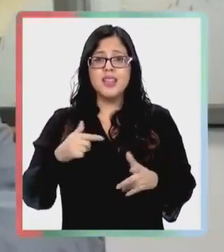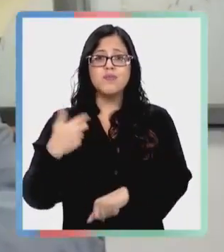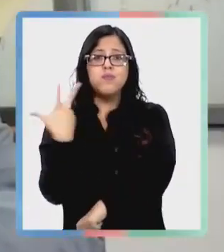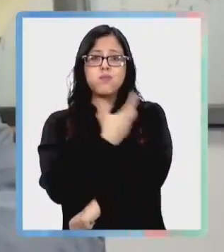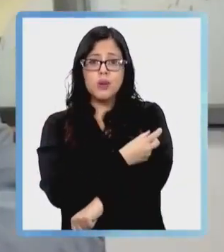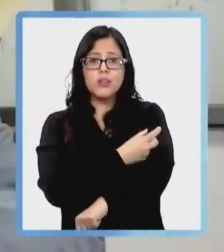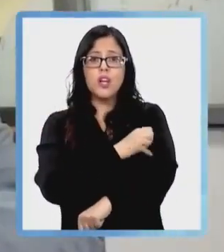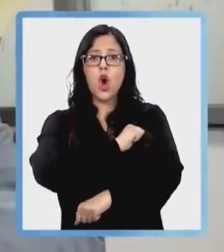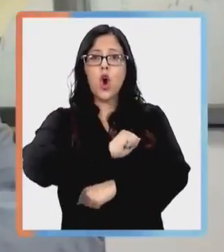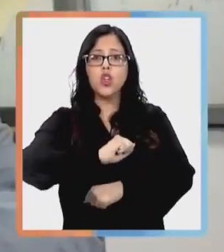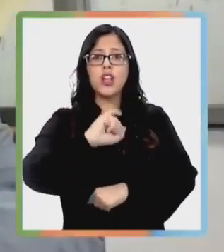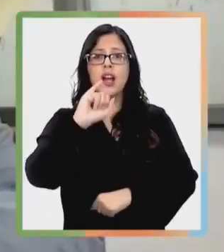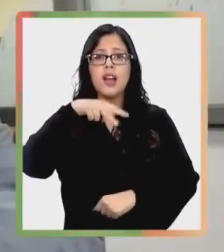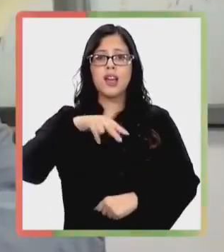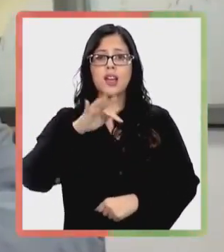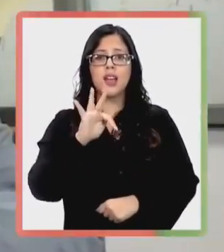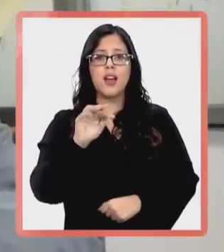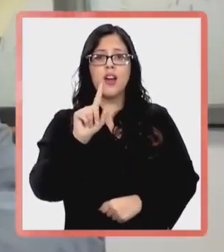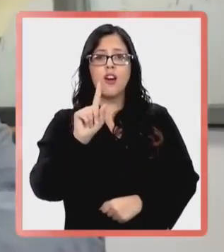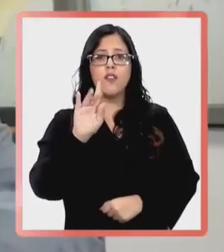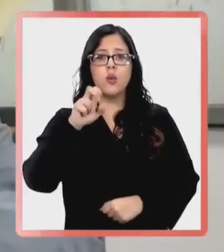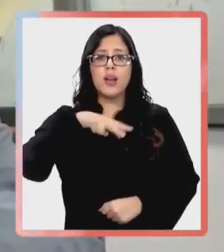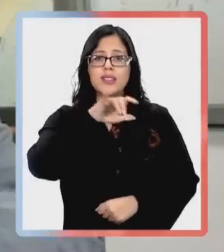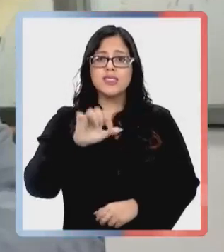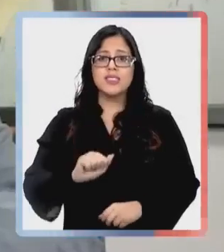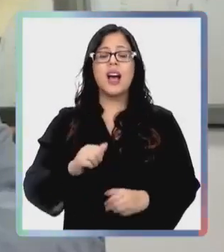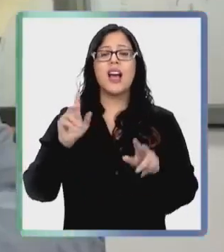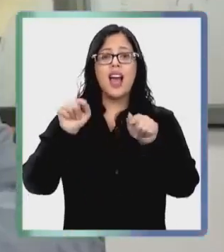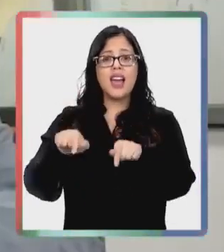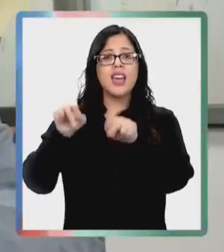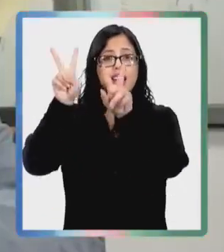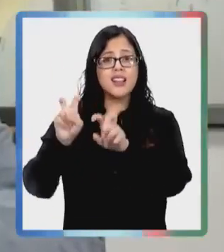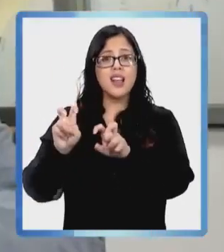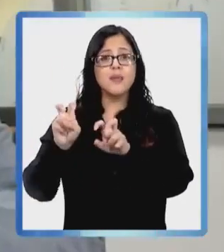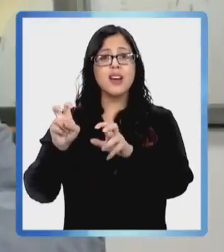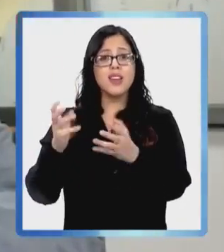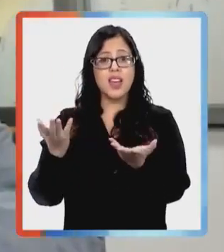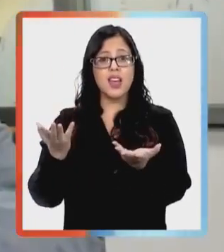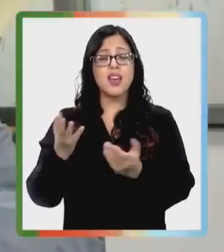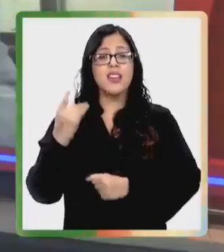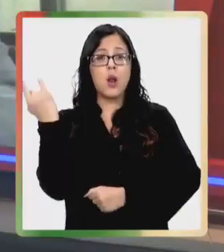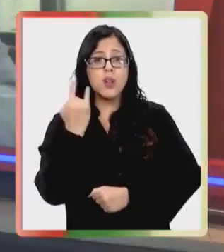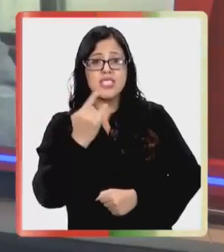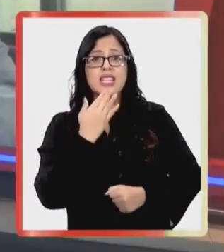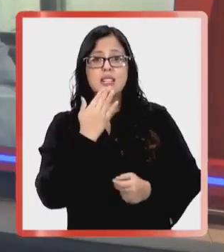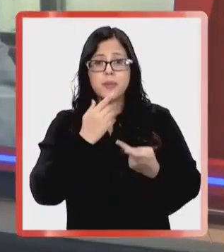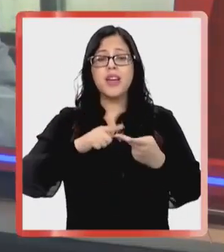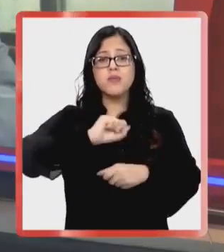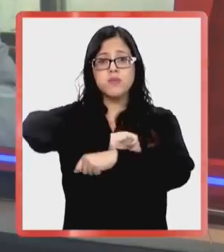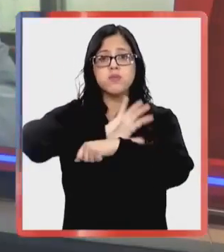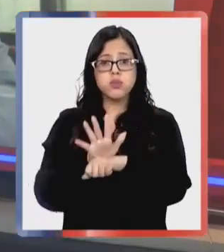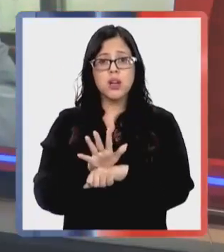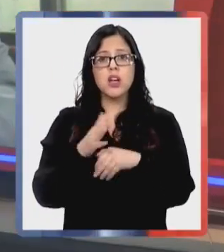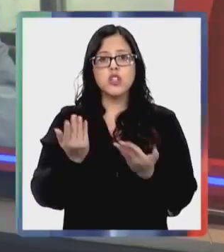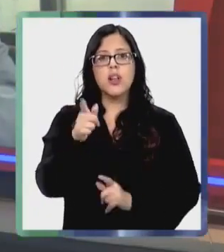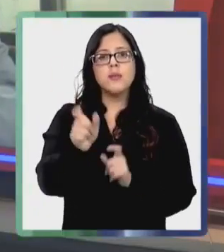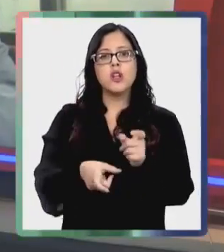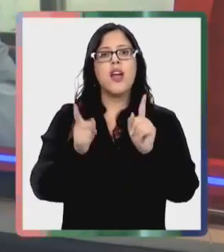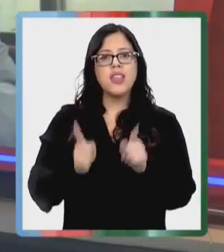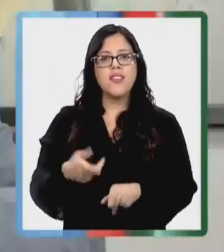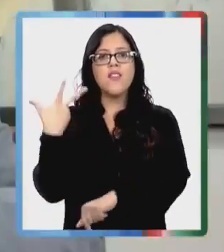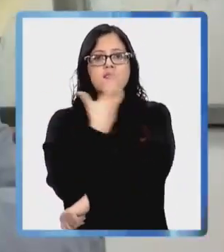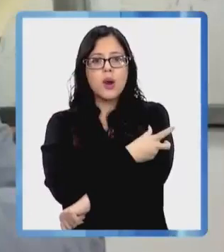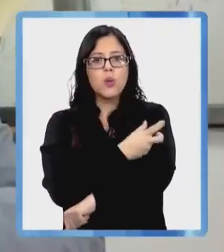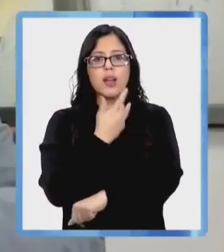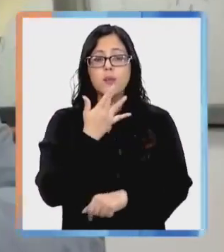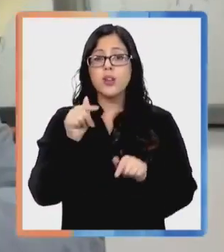la influenza en la misma universidad, me vacuné contra el coronavirus, la última vacuna. Entonces creo que la gente